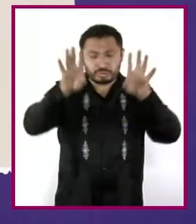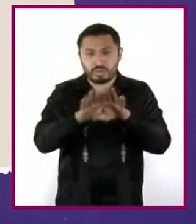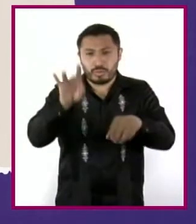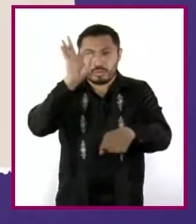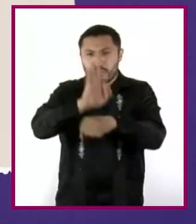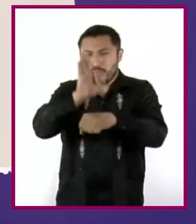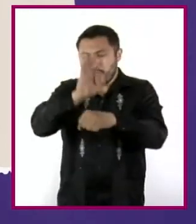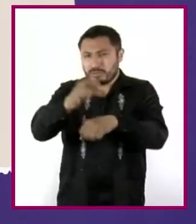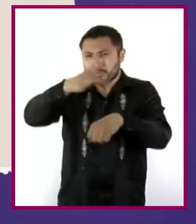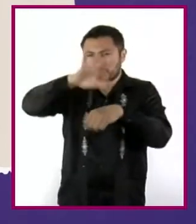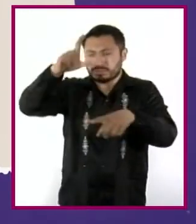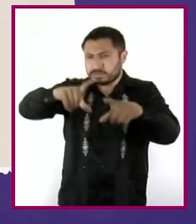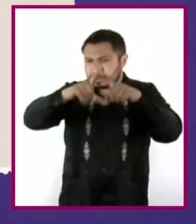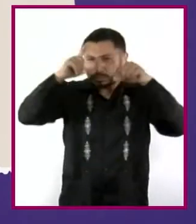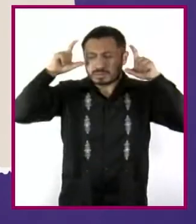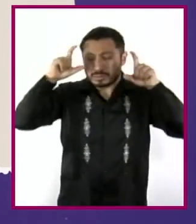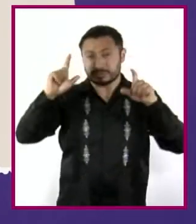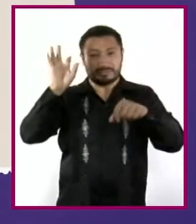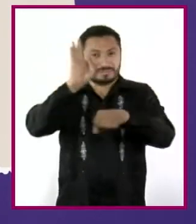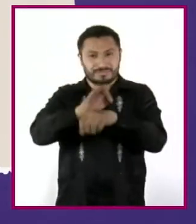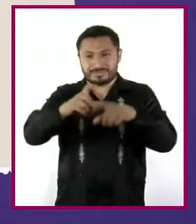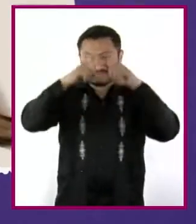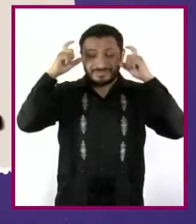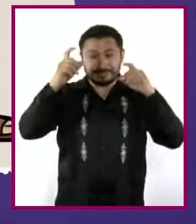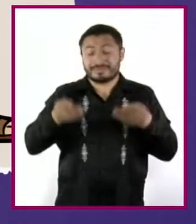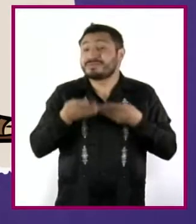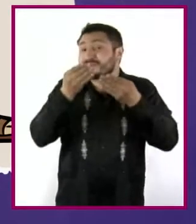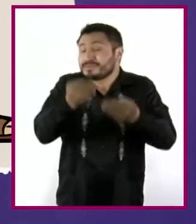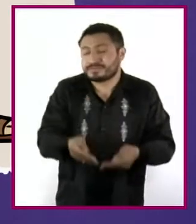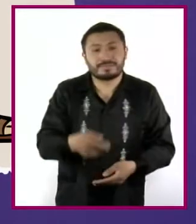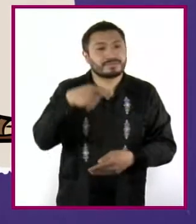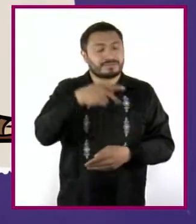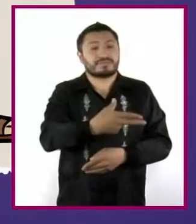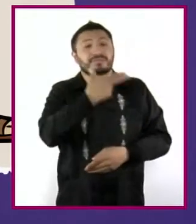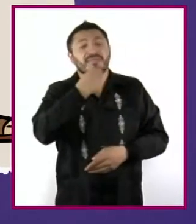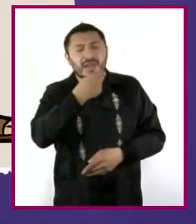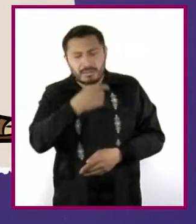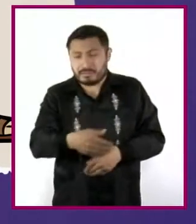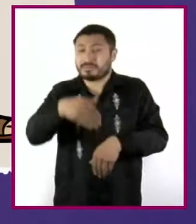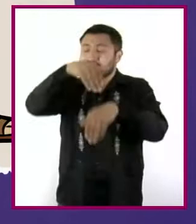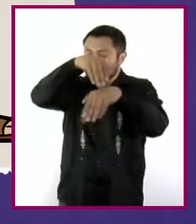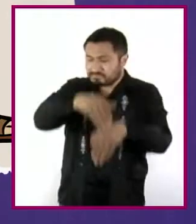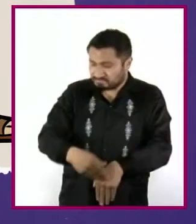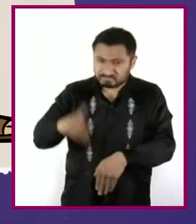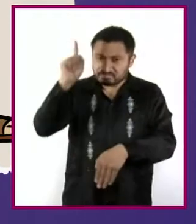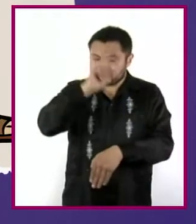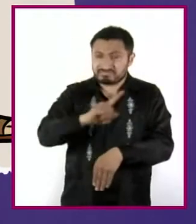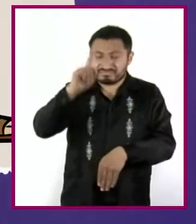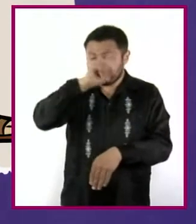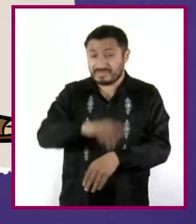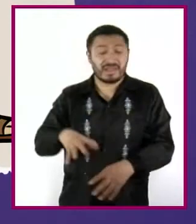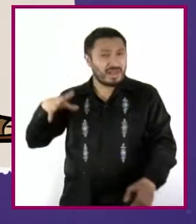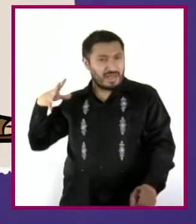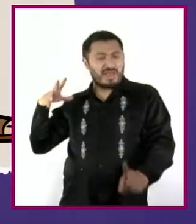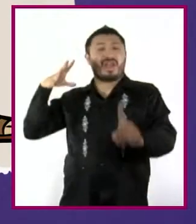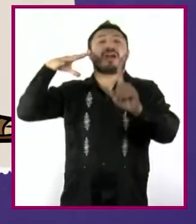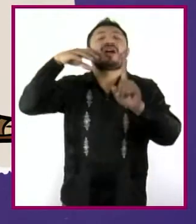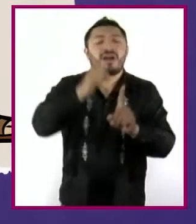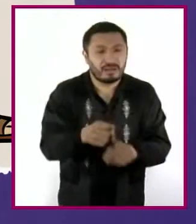escudo brillante que ella misma le había regalado. Perseo siguió el consejo y consiguió lo que nadie había